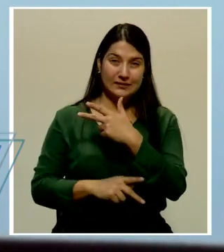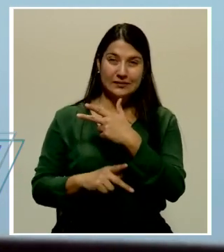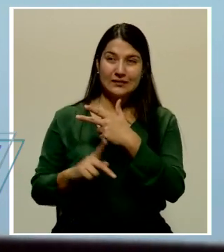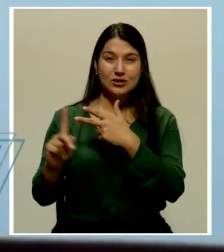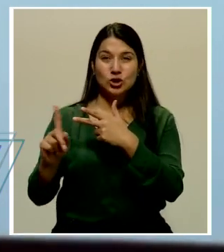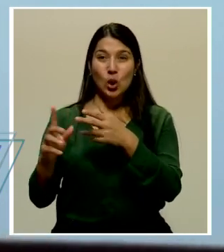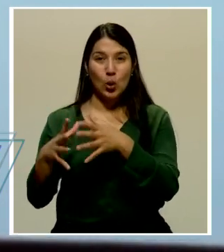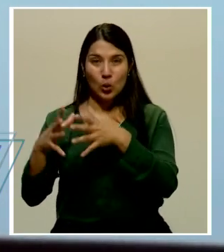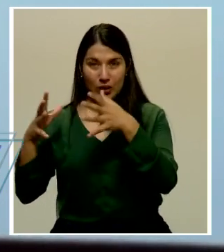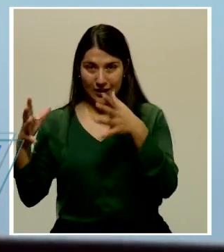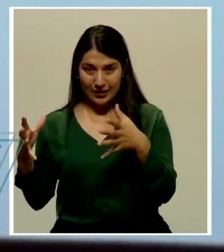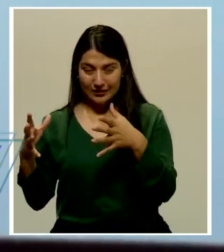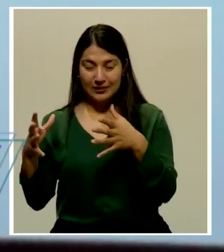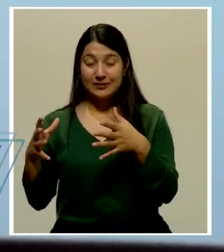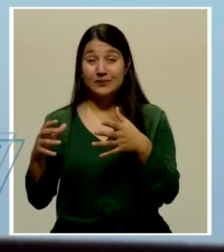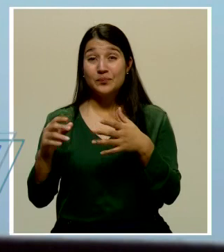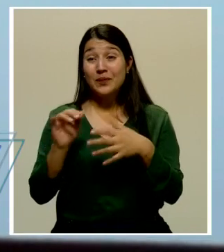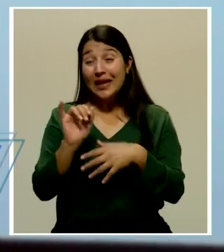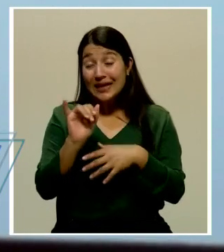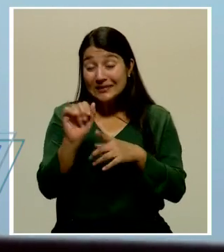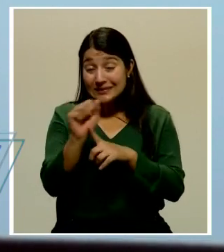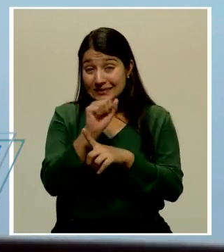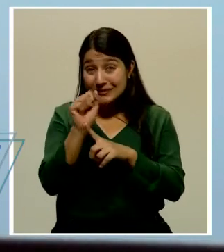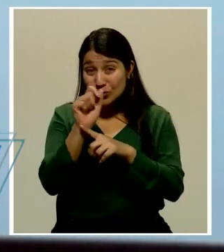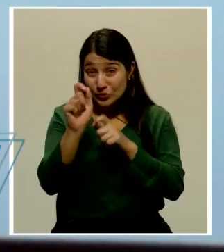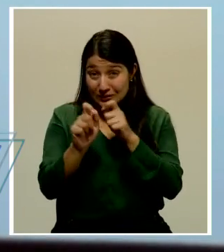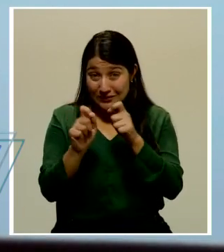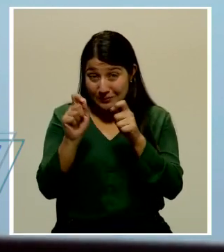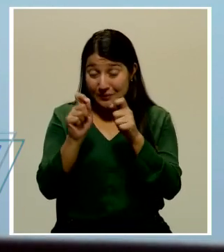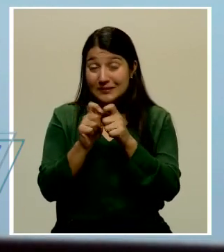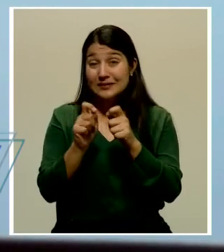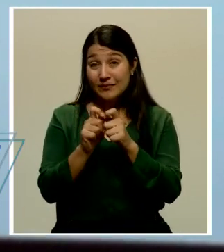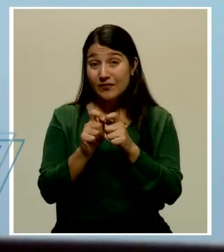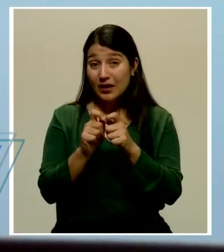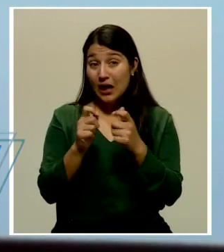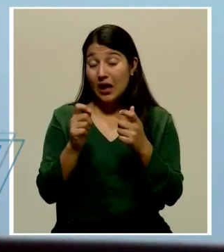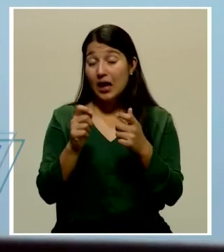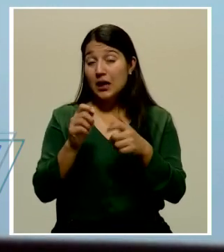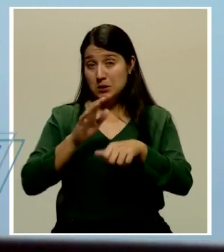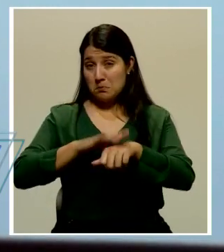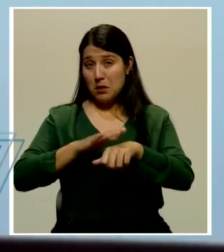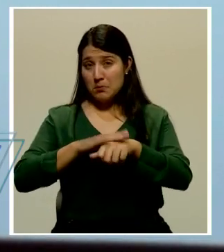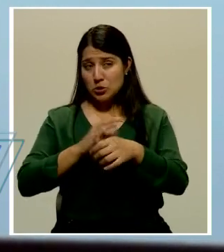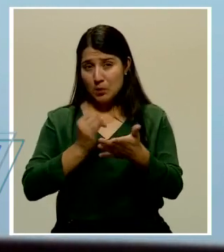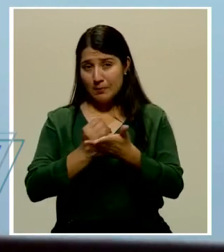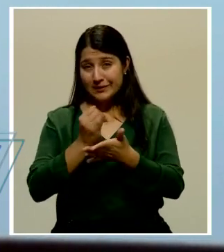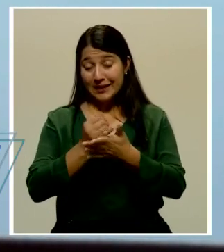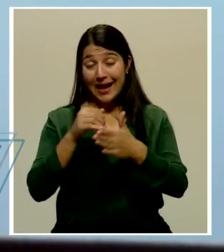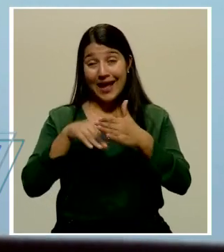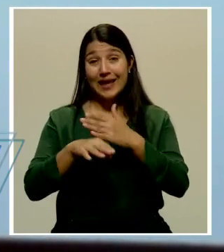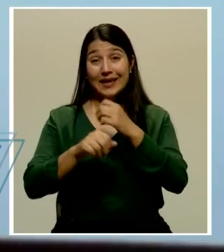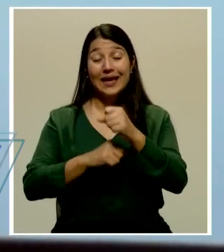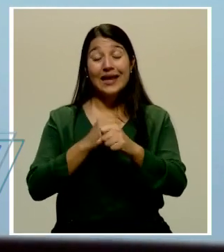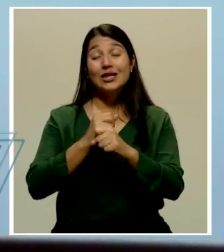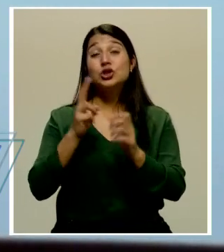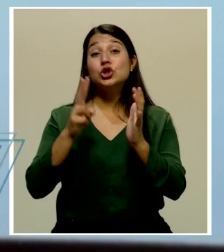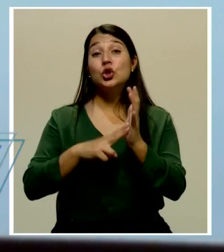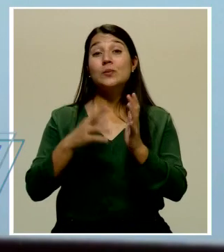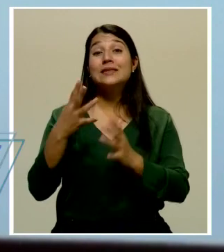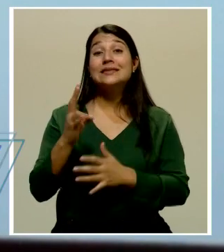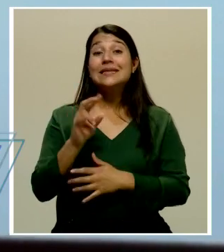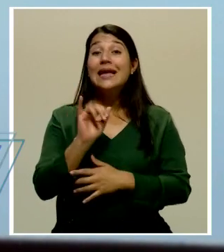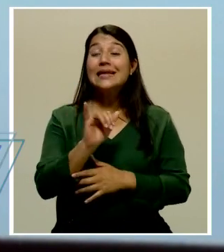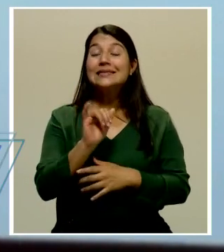potencias. Este caso en particular, o esta investigación que se autoriza en el 2017, también